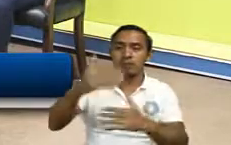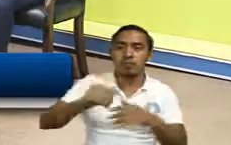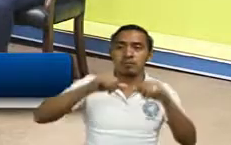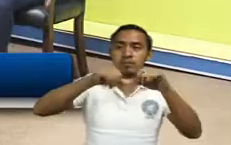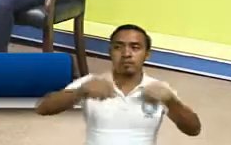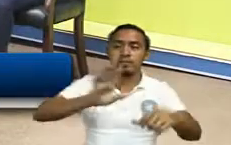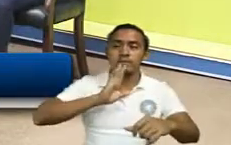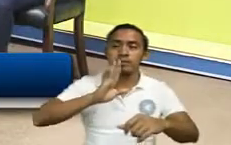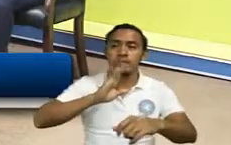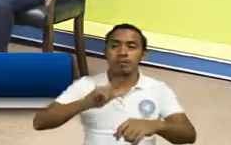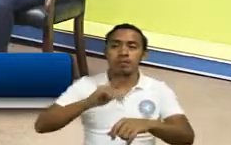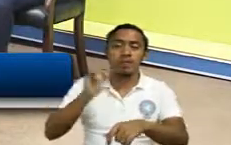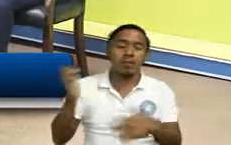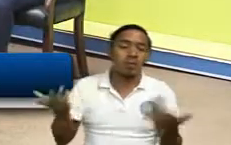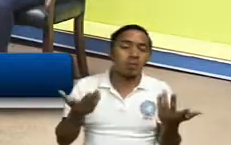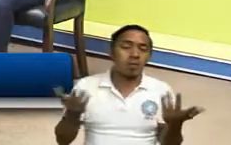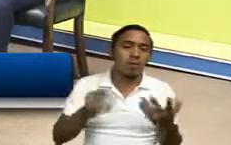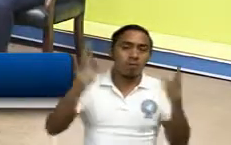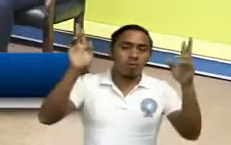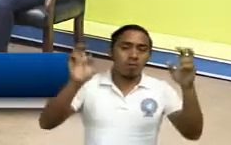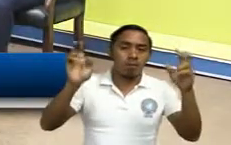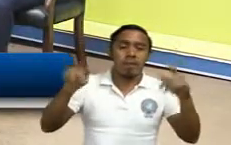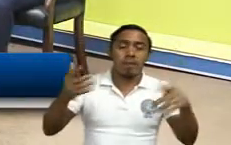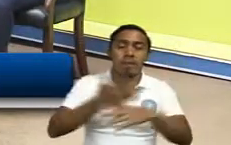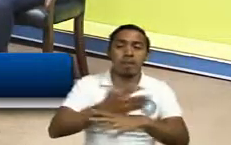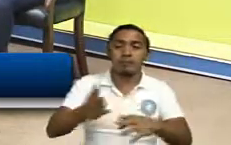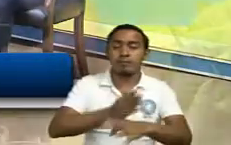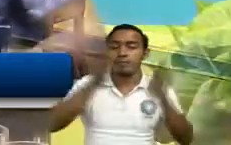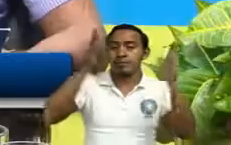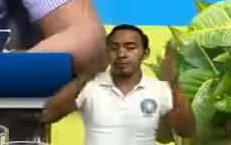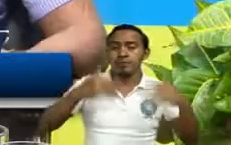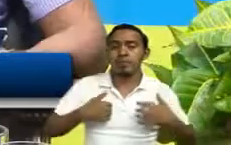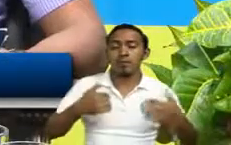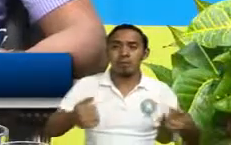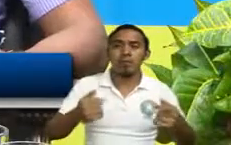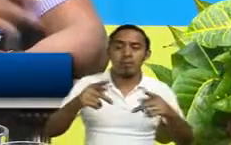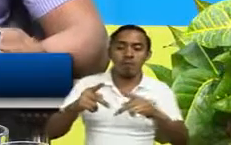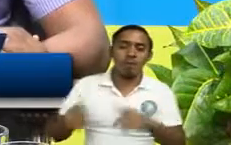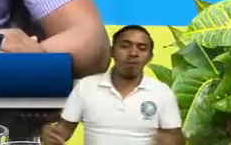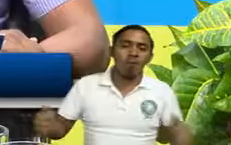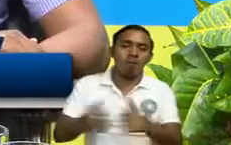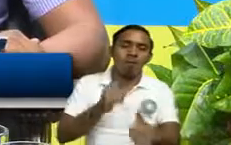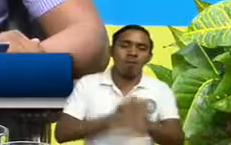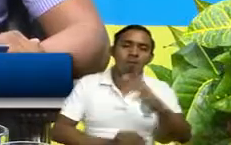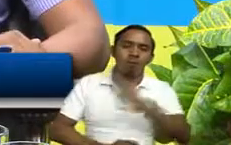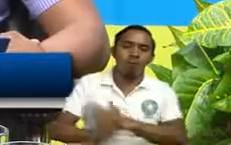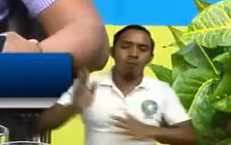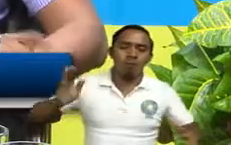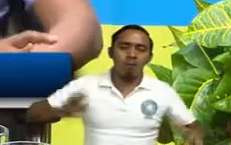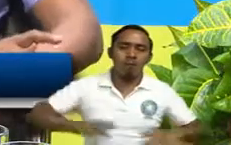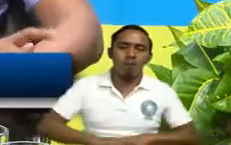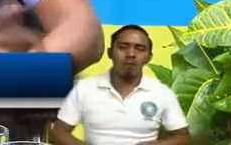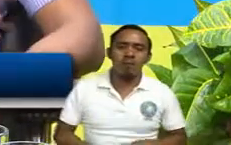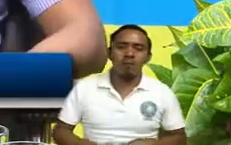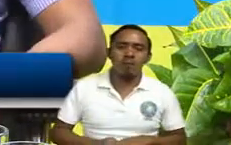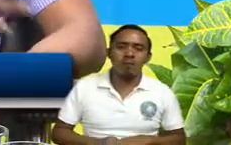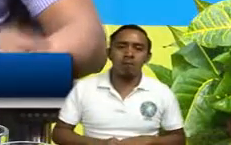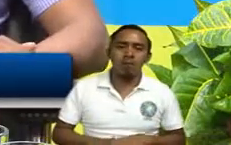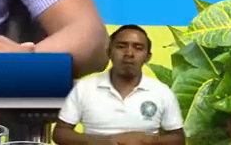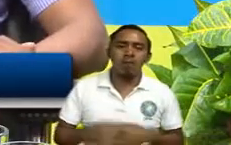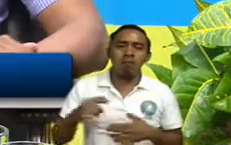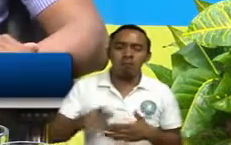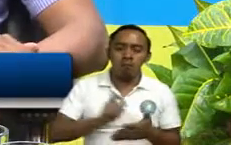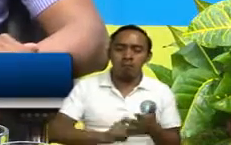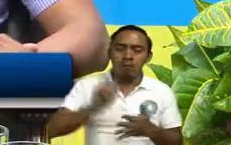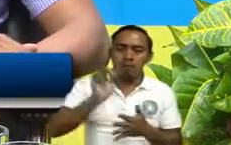seguir hablando más sobre este tema, los servicios de salud para las personas con discapacidad que garantiza